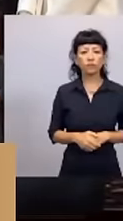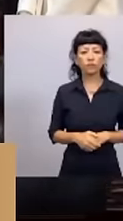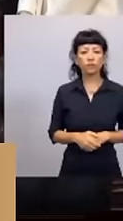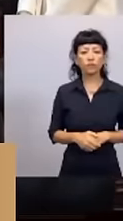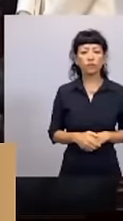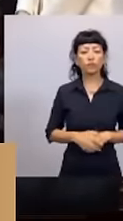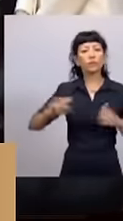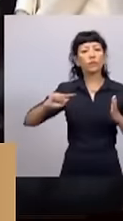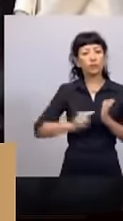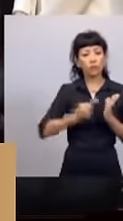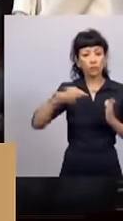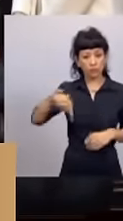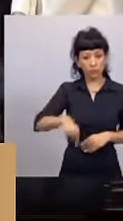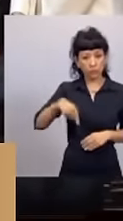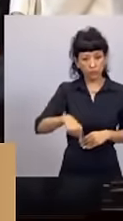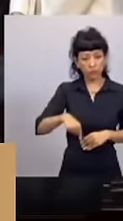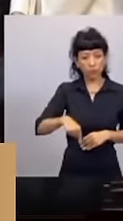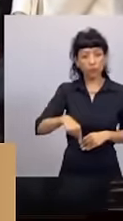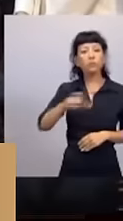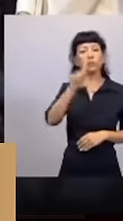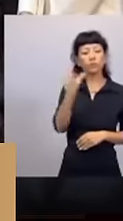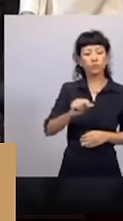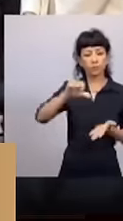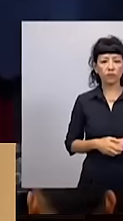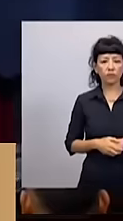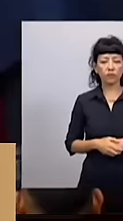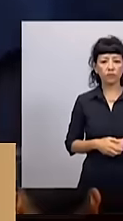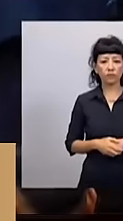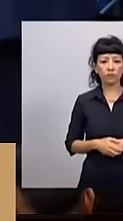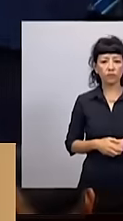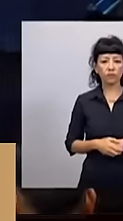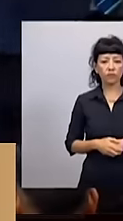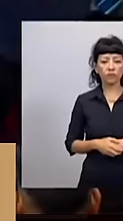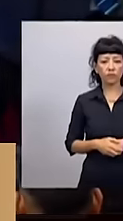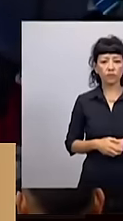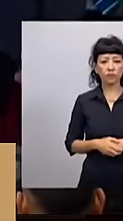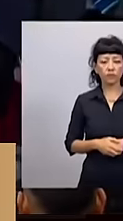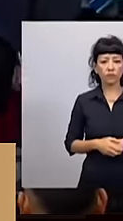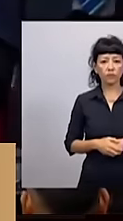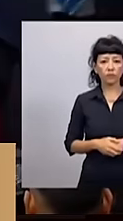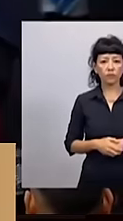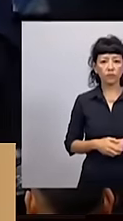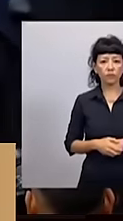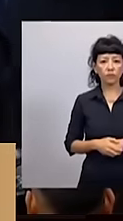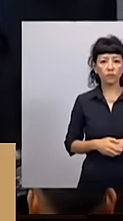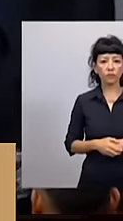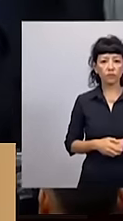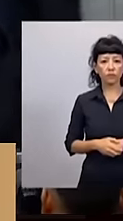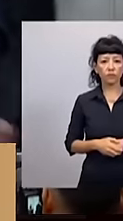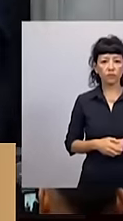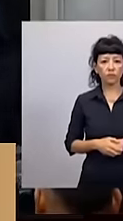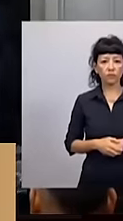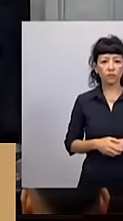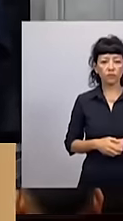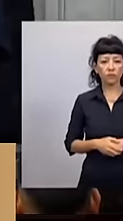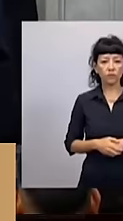en Madrid, ¿no?, y que viven en España, ¿no?, que huyendo pues de las penurias que estaban pasando. Yo creo que todos conocemos muchos argentinos, claro. Y si